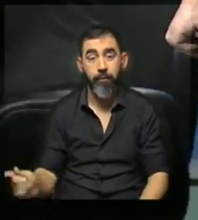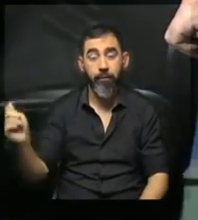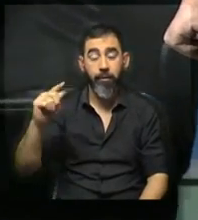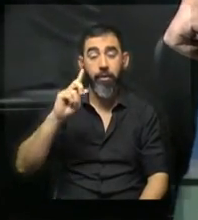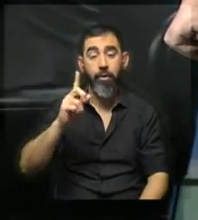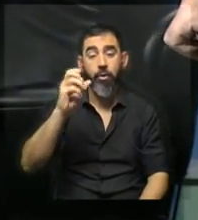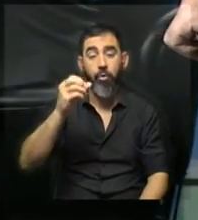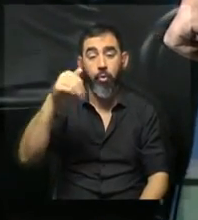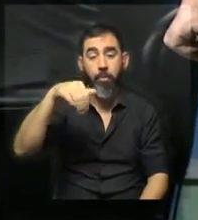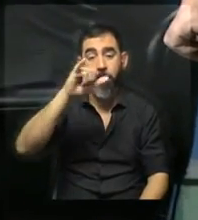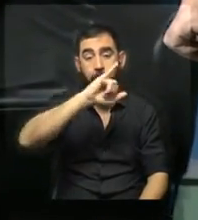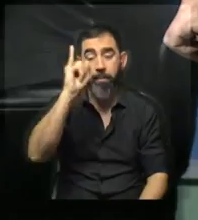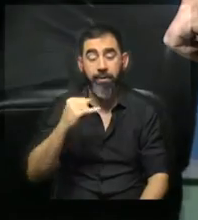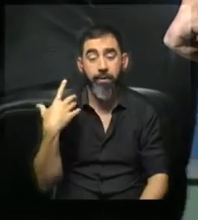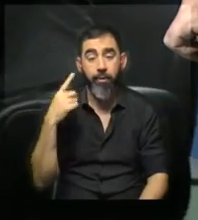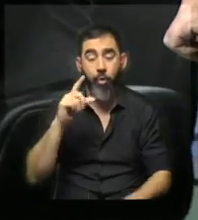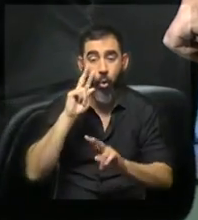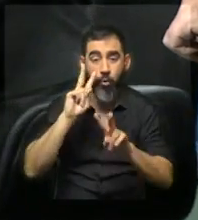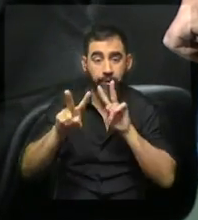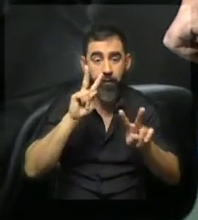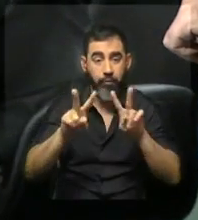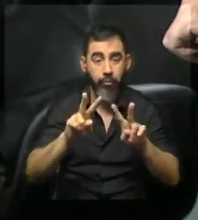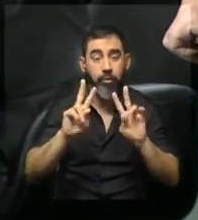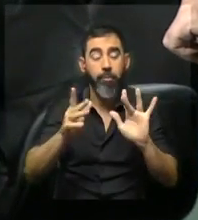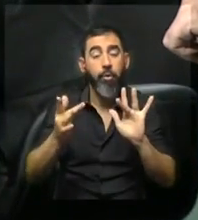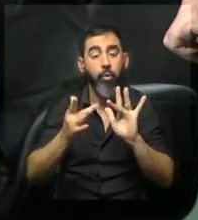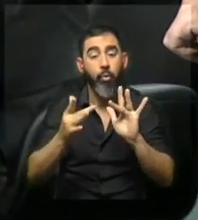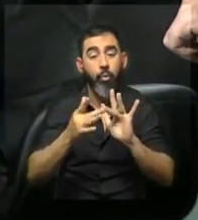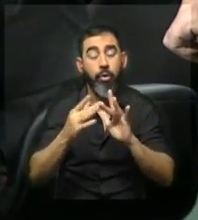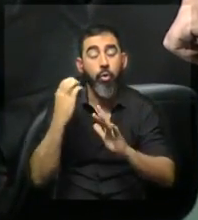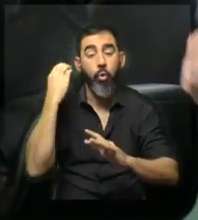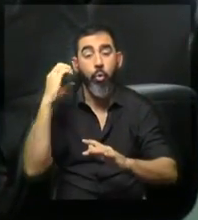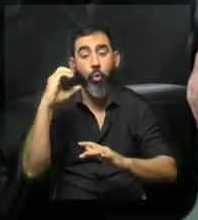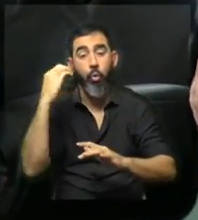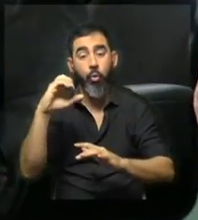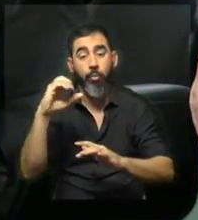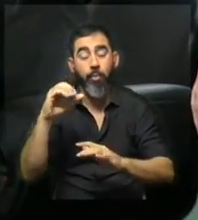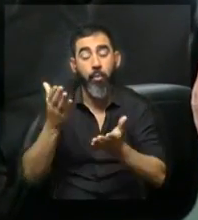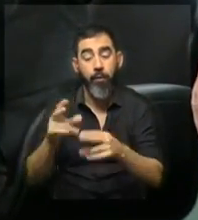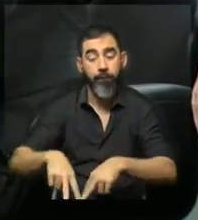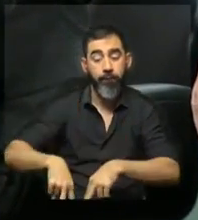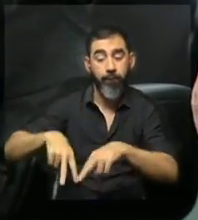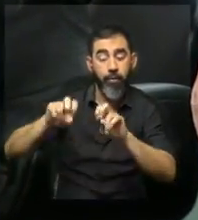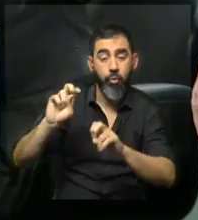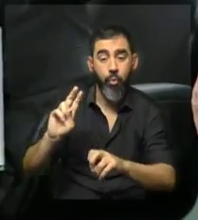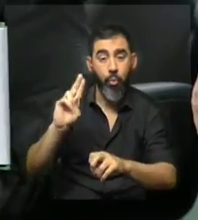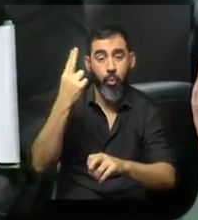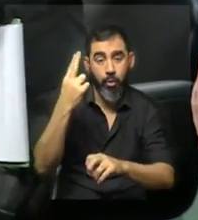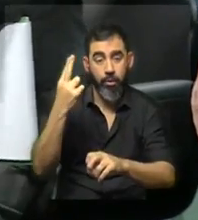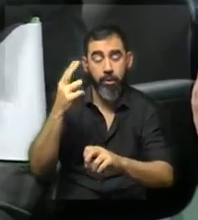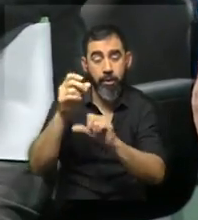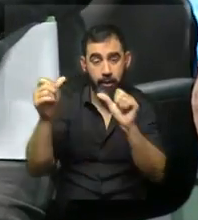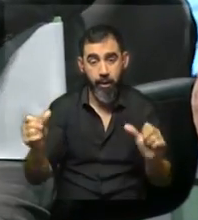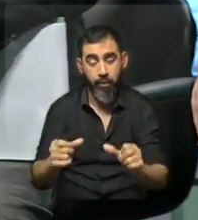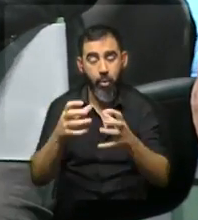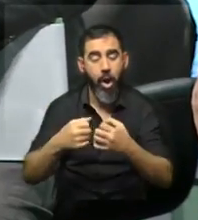Gustavo Gómez, director de Don Cervacón. Y vamos a estar en un contacto, porque está en Colombia, de quien hizo el estudio para Uruguay. En realidad es un estudio